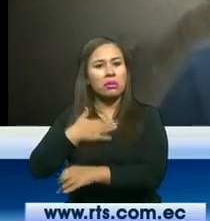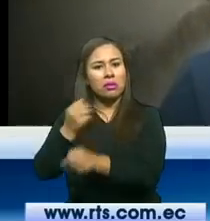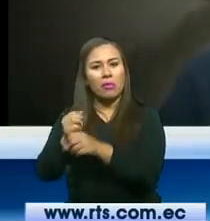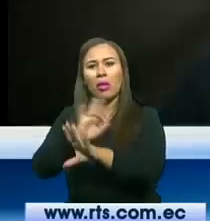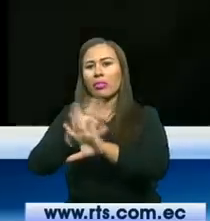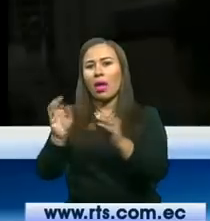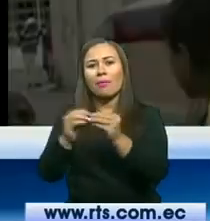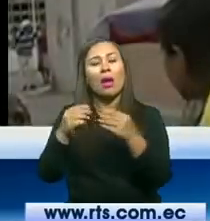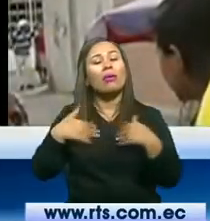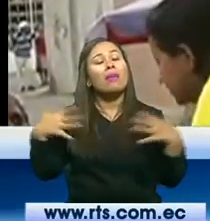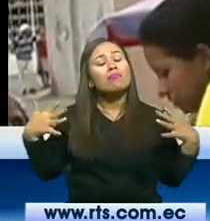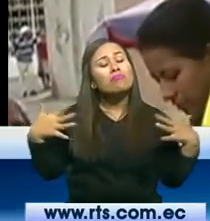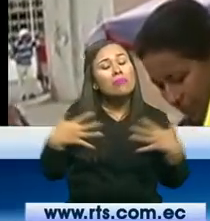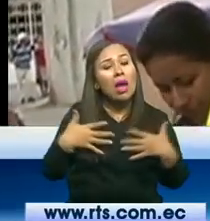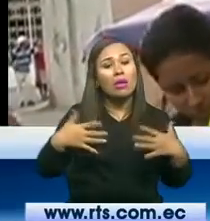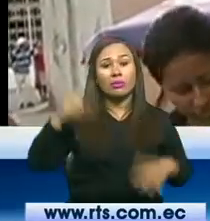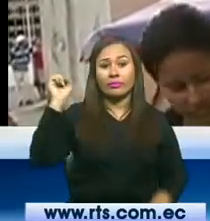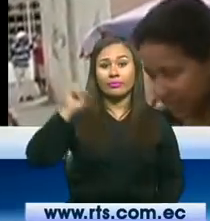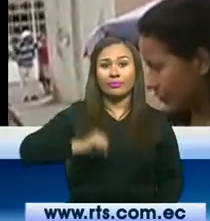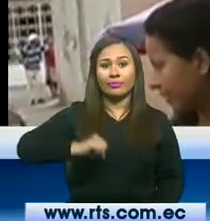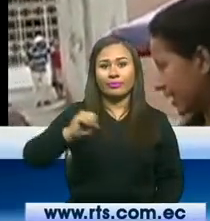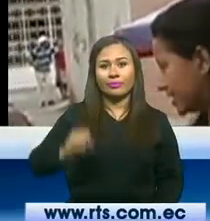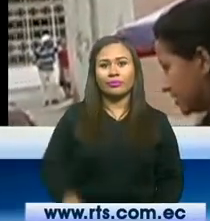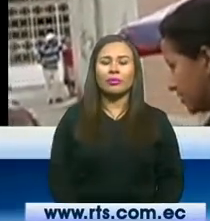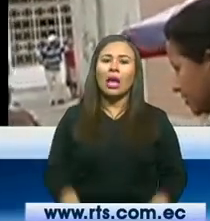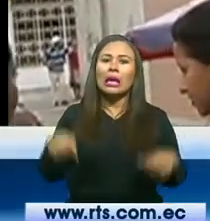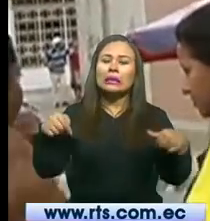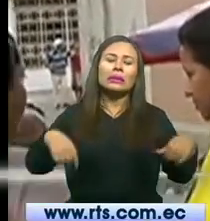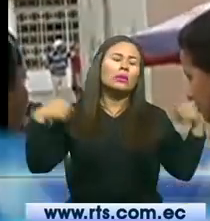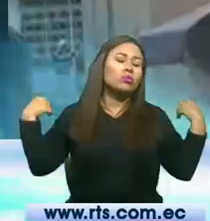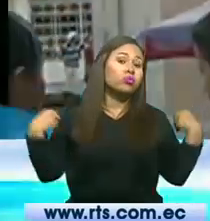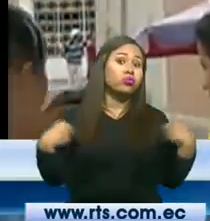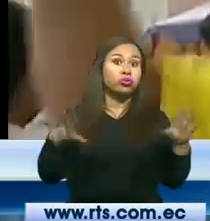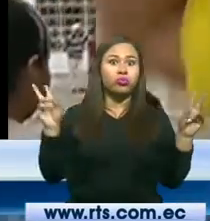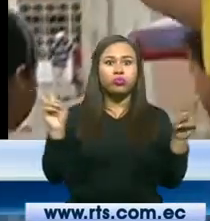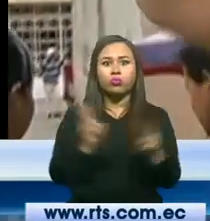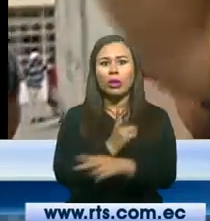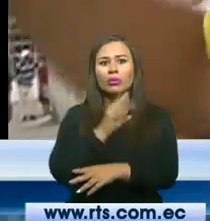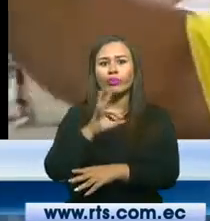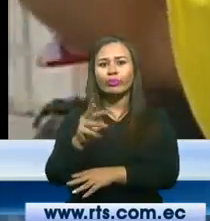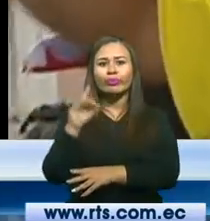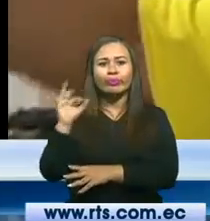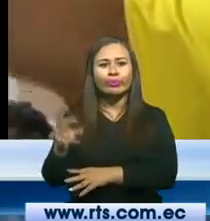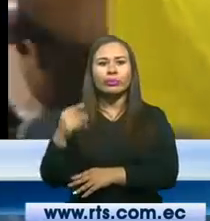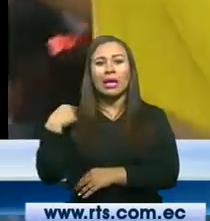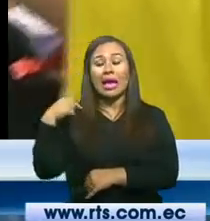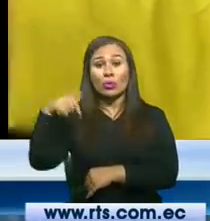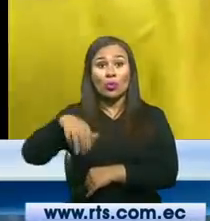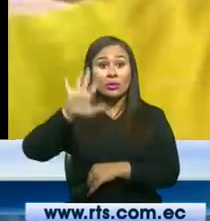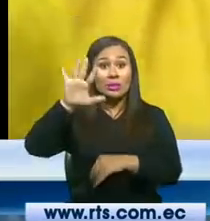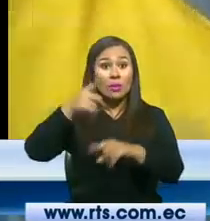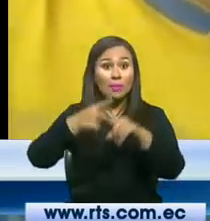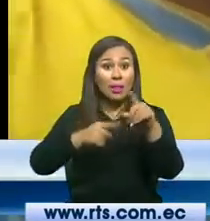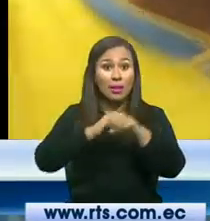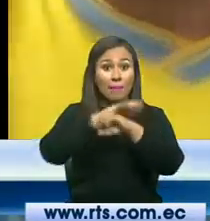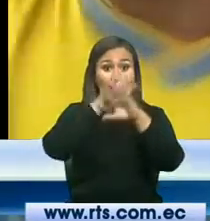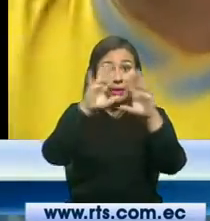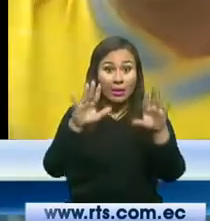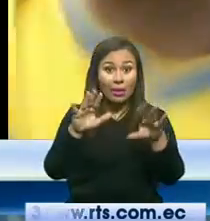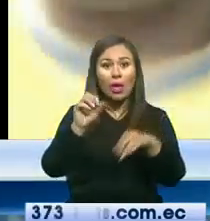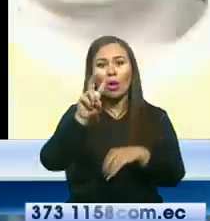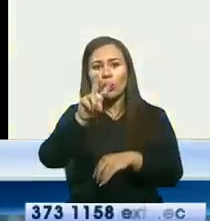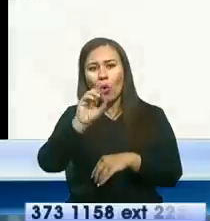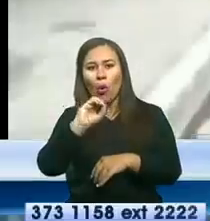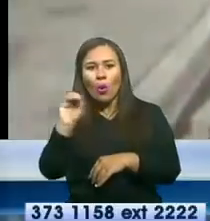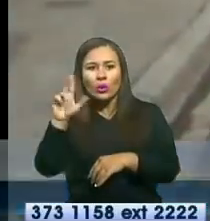miedo. Y aquí estamos ya hartos de tanta delincuencia, porque la verdad que sí, aquí si 12 de la mañana, 5 y media, es de tarde o 2, 3 de la tarde por todos estos